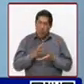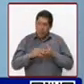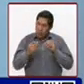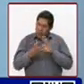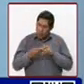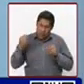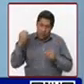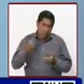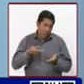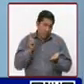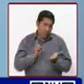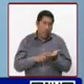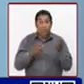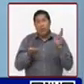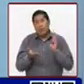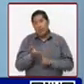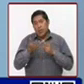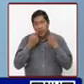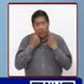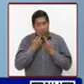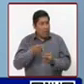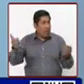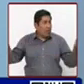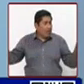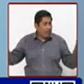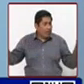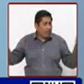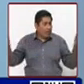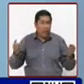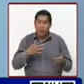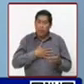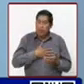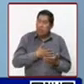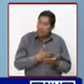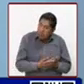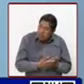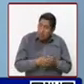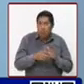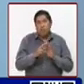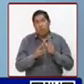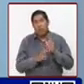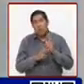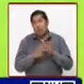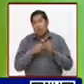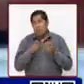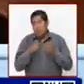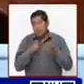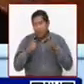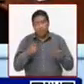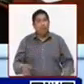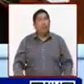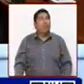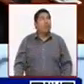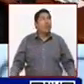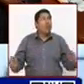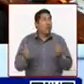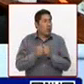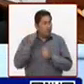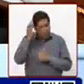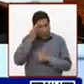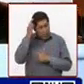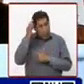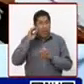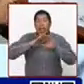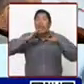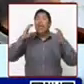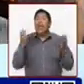un documento, una declaración de voluntades, de competencias, con el fiscal general